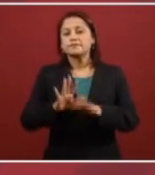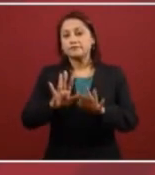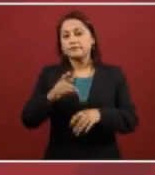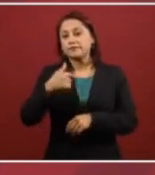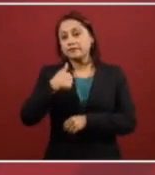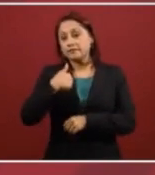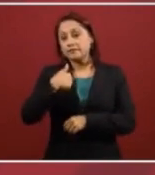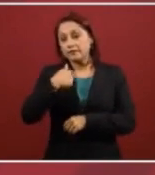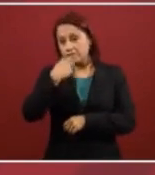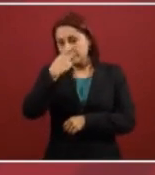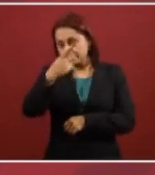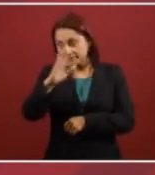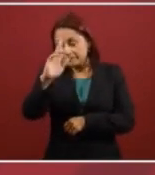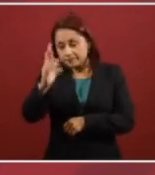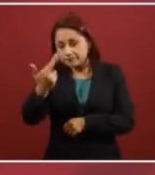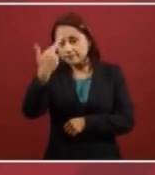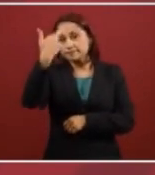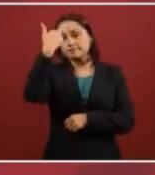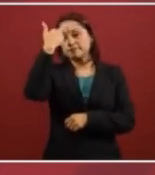remind you, que eso